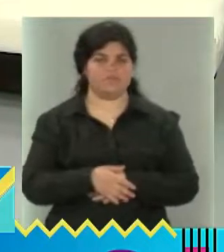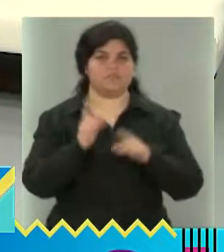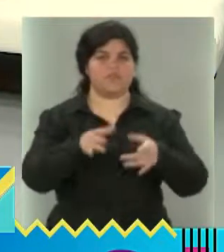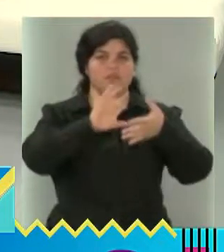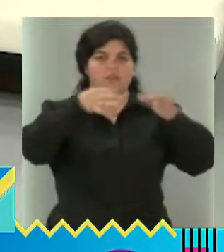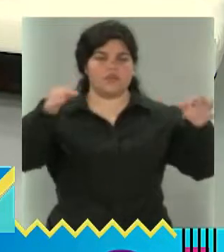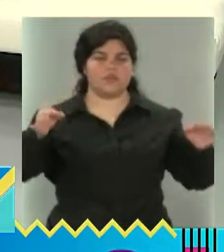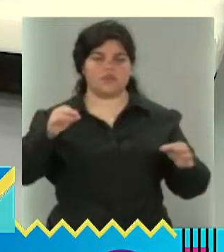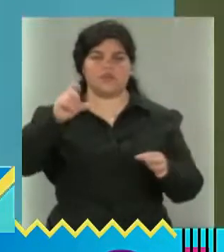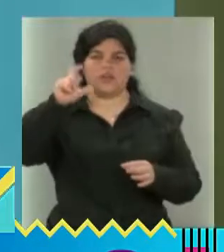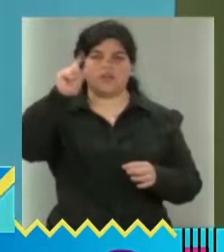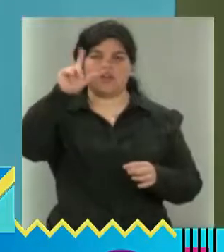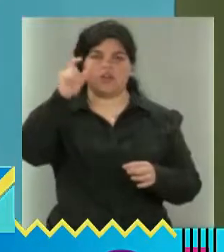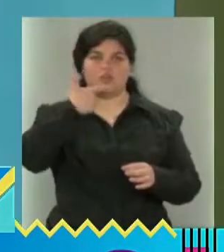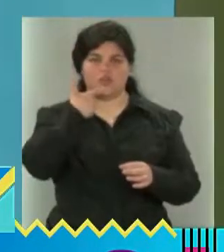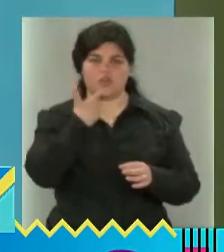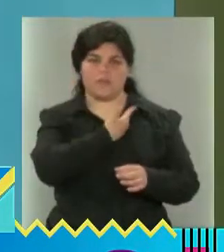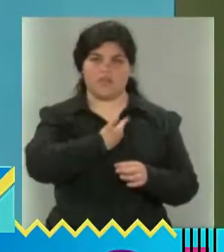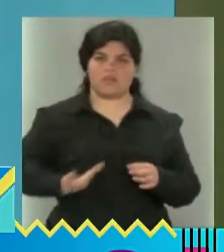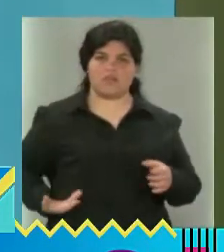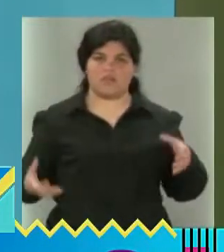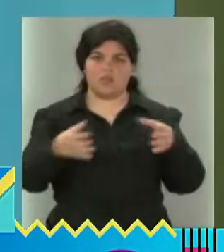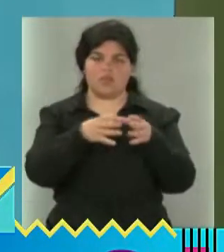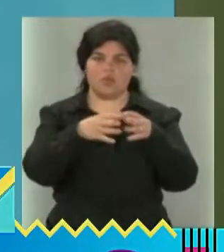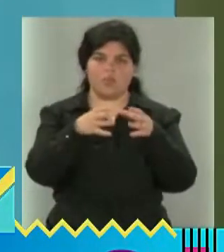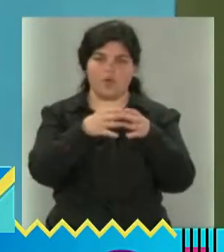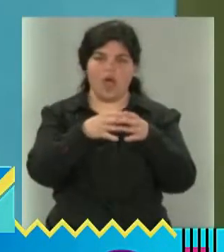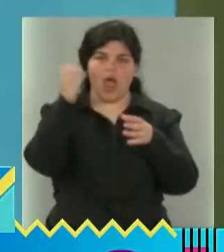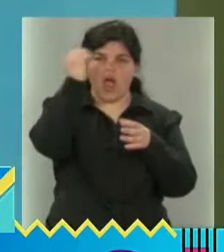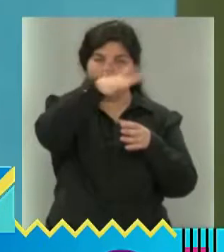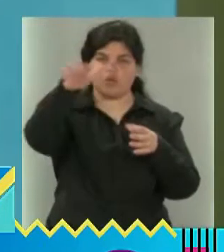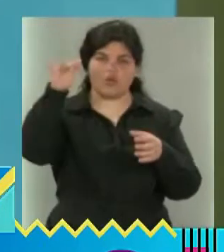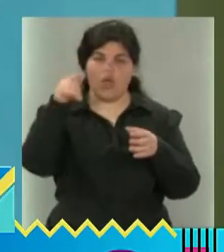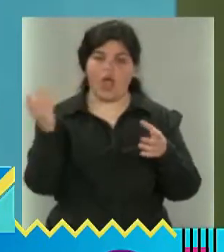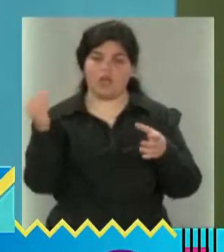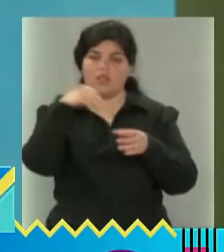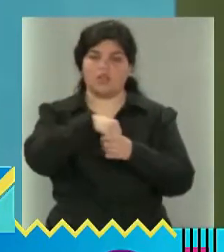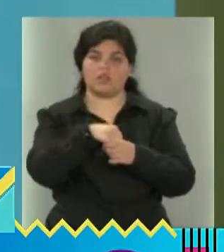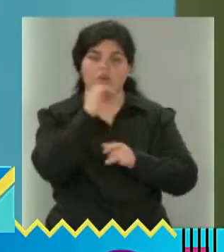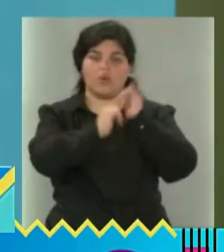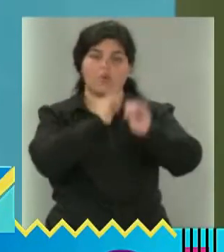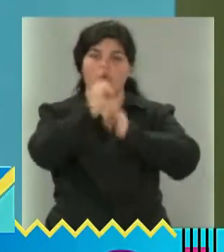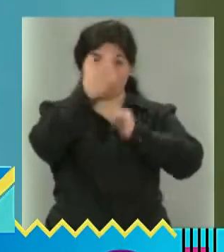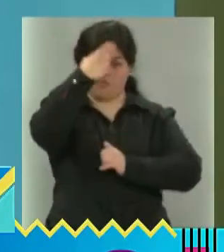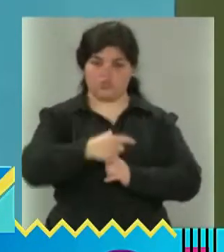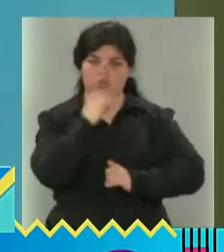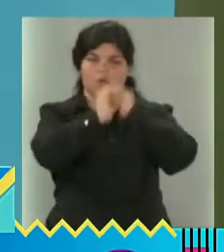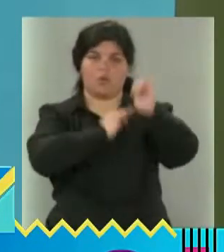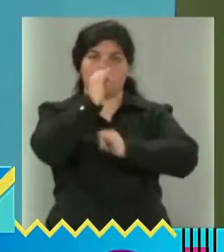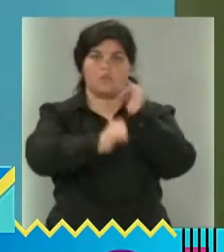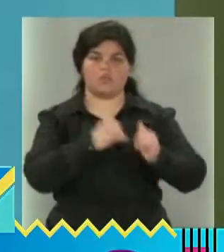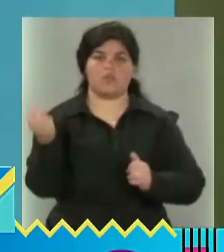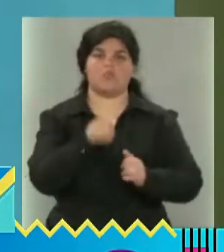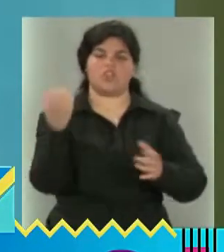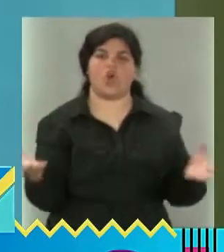Carlos Yanisotto hoy, presidente de Coninagro, del sector agropecuario, pero hablaba de que uno de los objetivos o uno de sus deseos es lograr que el